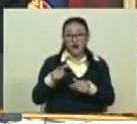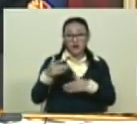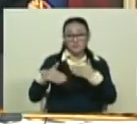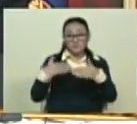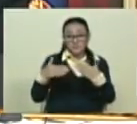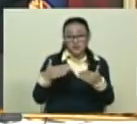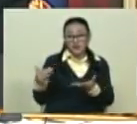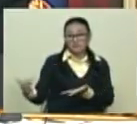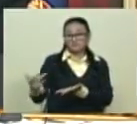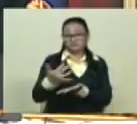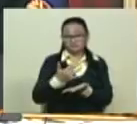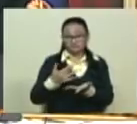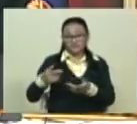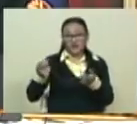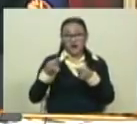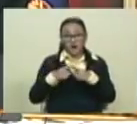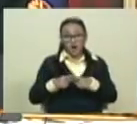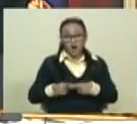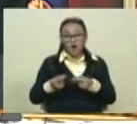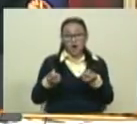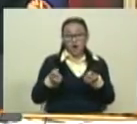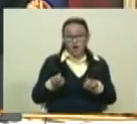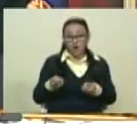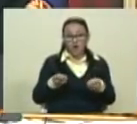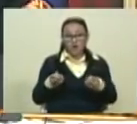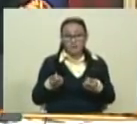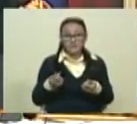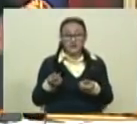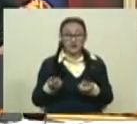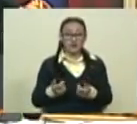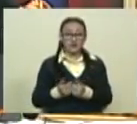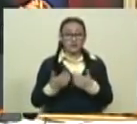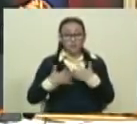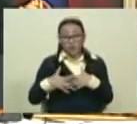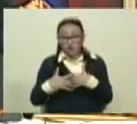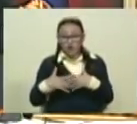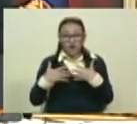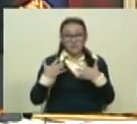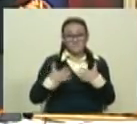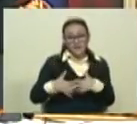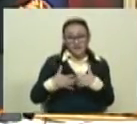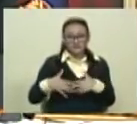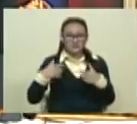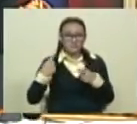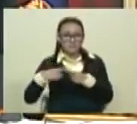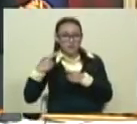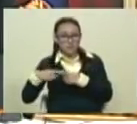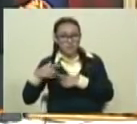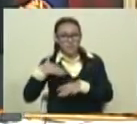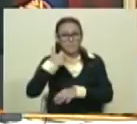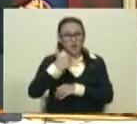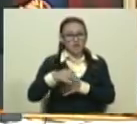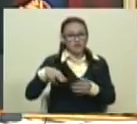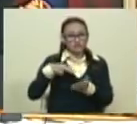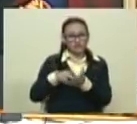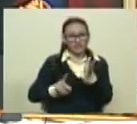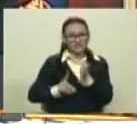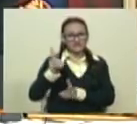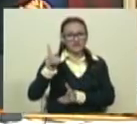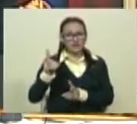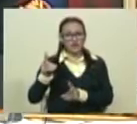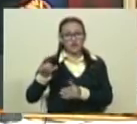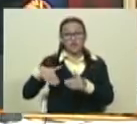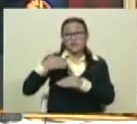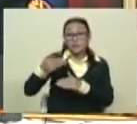económica desde el punto de vista productivo, de los motores que hemos definido para el nuevo proyecto nacional de desarrollo